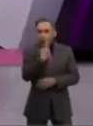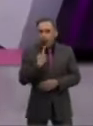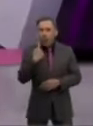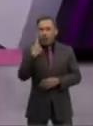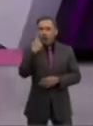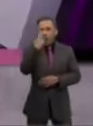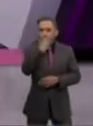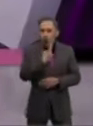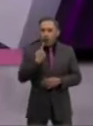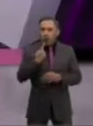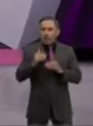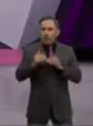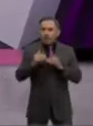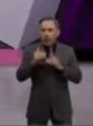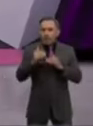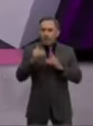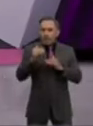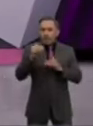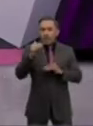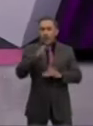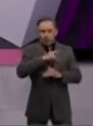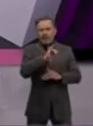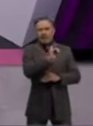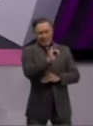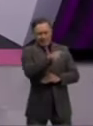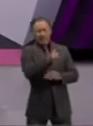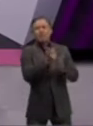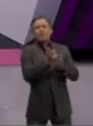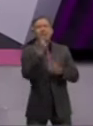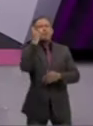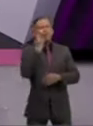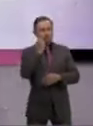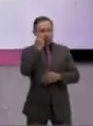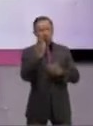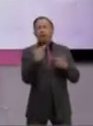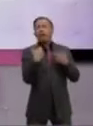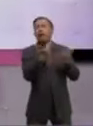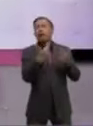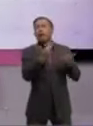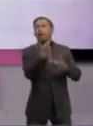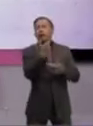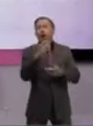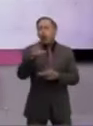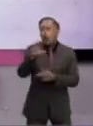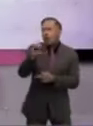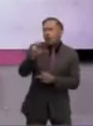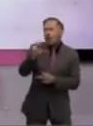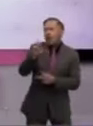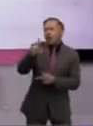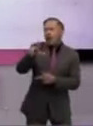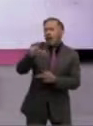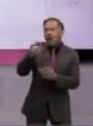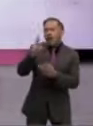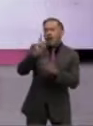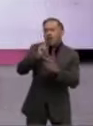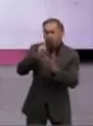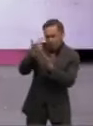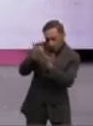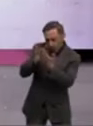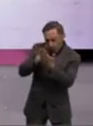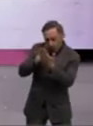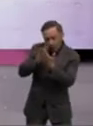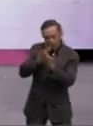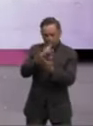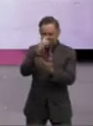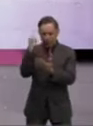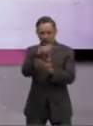estado regalando pensiones, pero la verdad es que tendrían que ver los datos de la Coneval, donde es muy claro que ha crecido la pobreza.